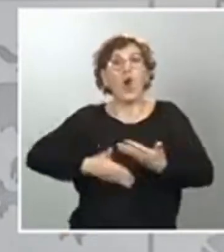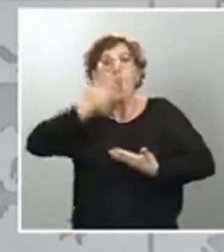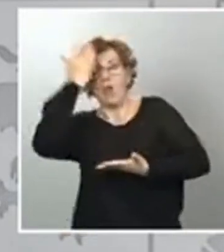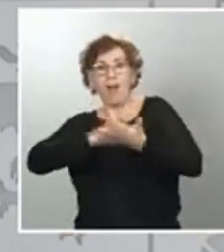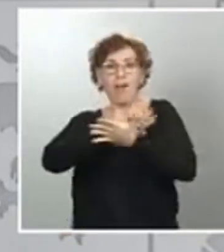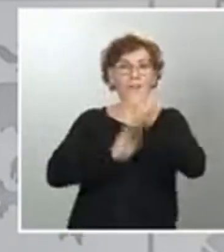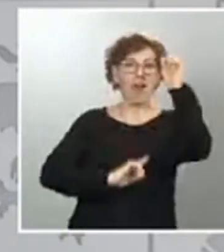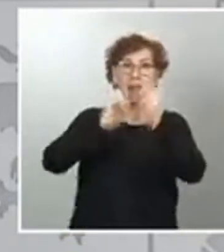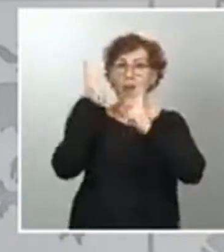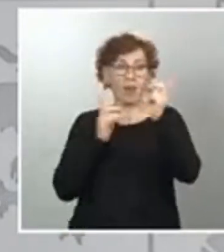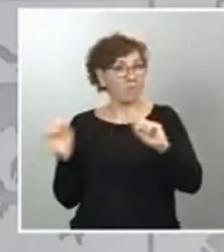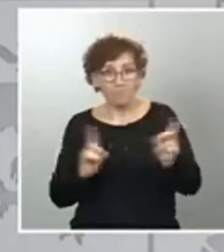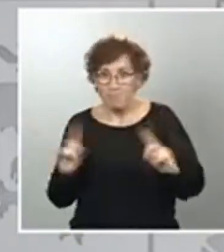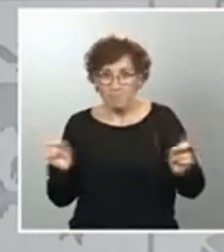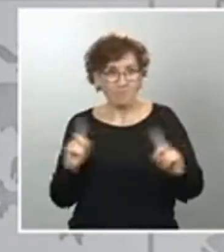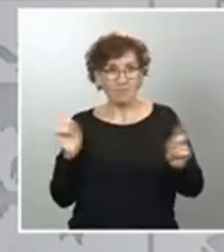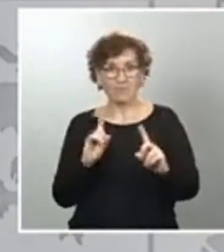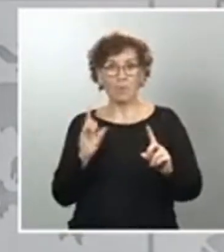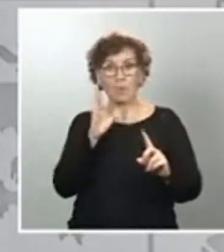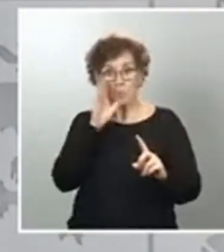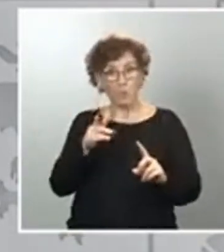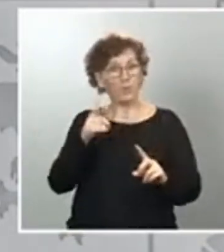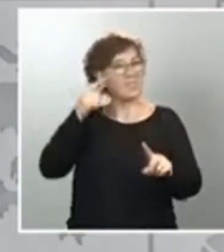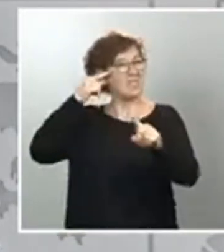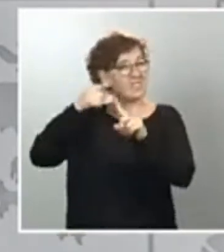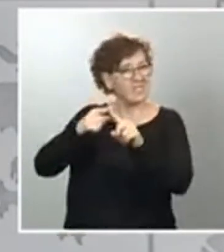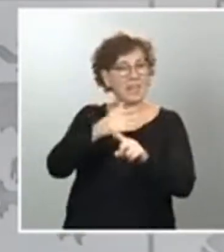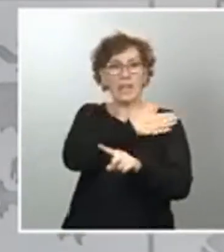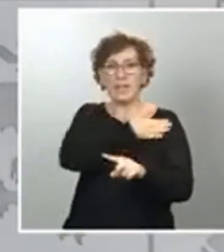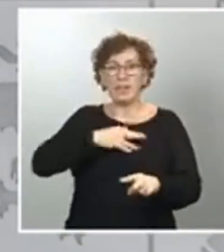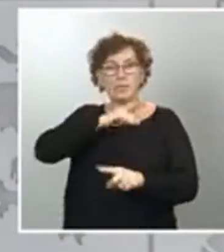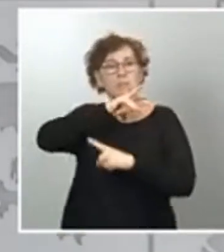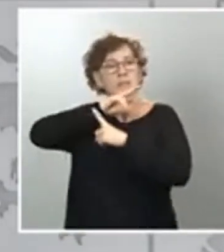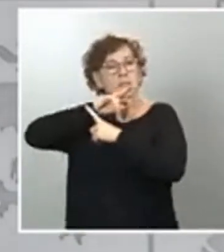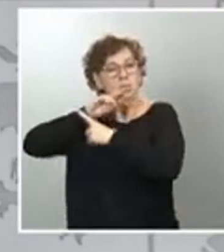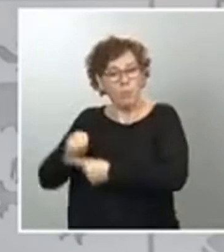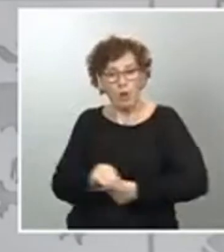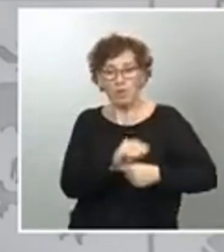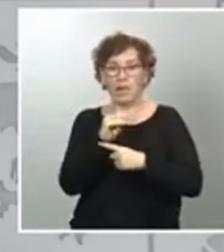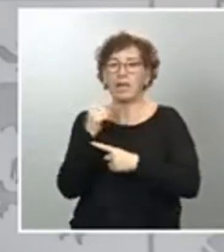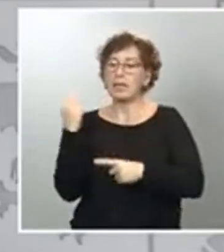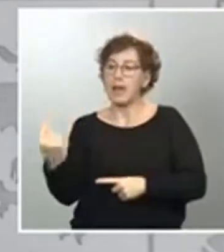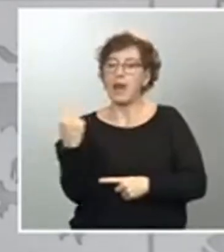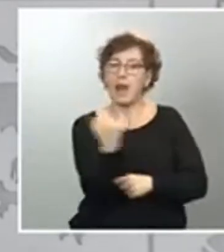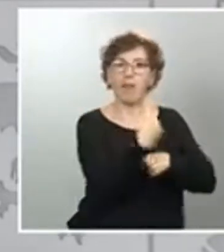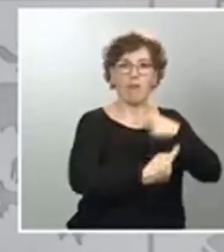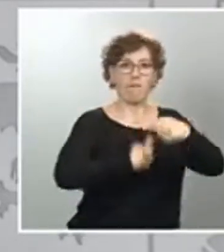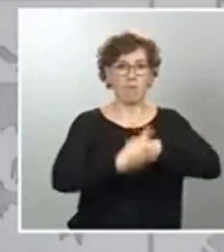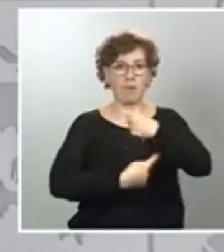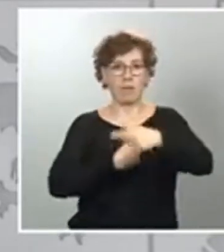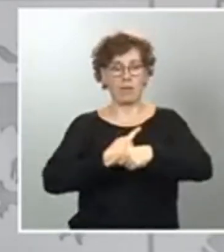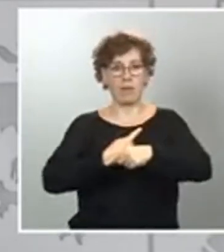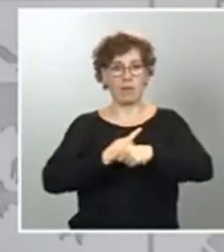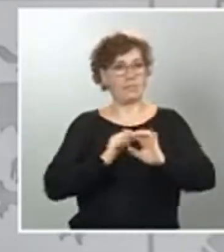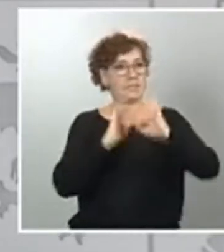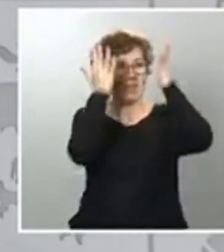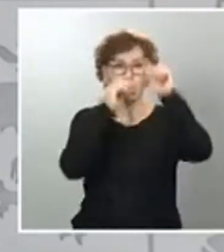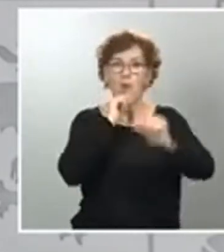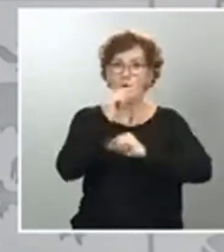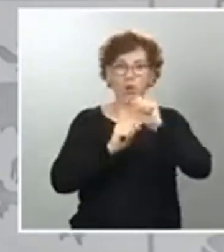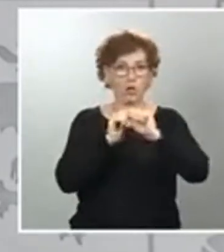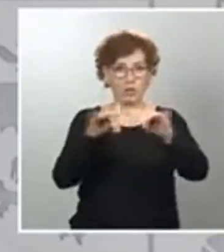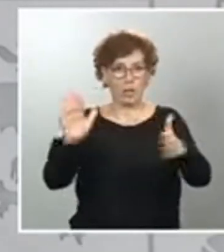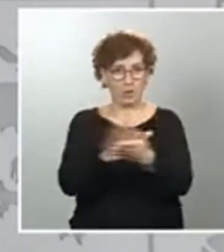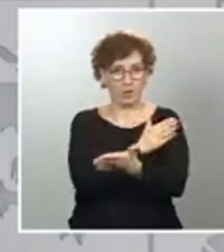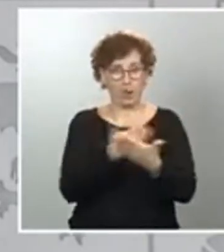es precisamente proteger a cada una de las unidades familiares del contagio. Por eso, por ejemplo, que hemos dicho